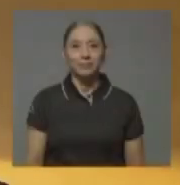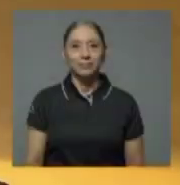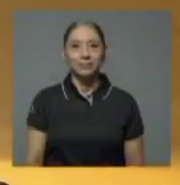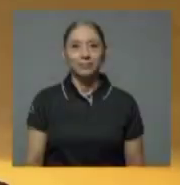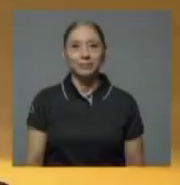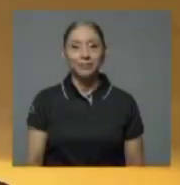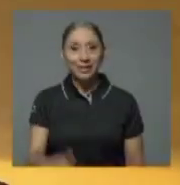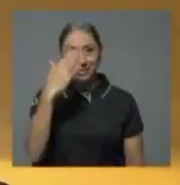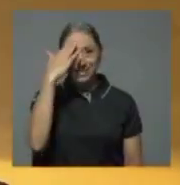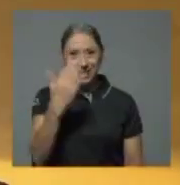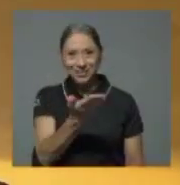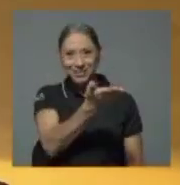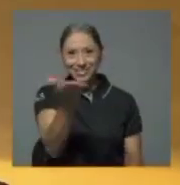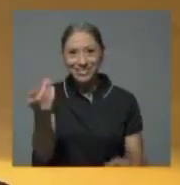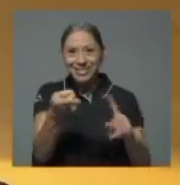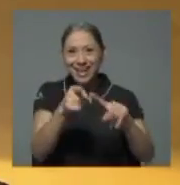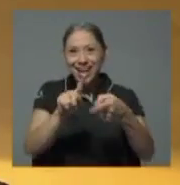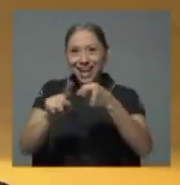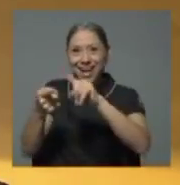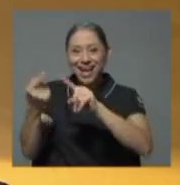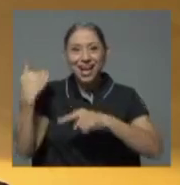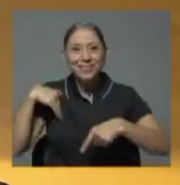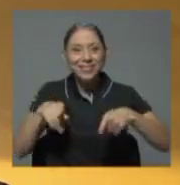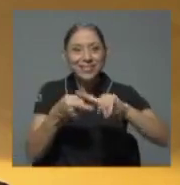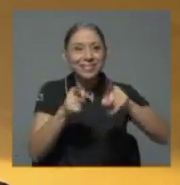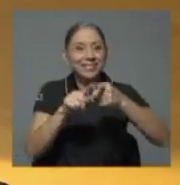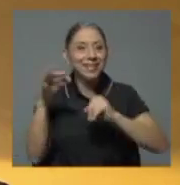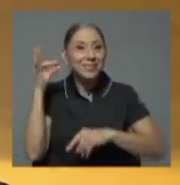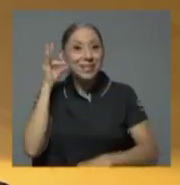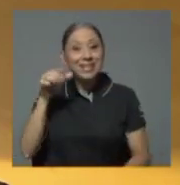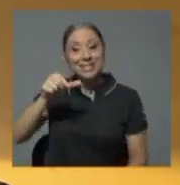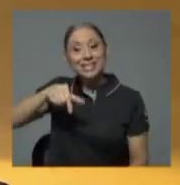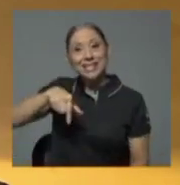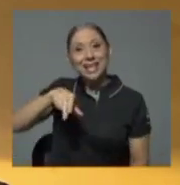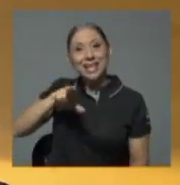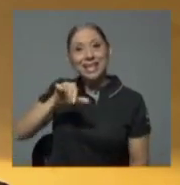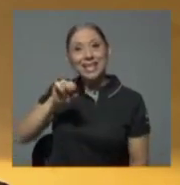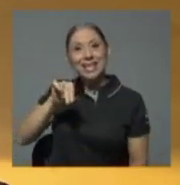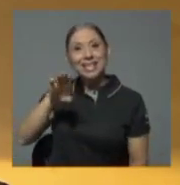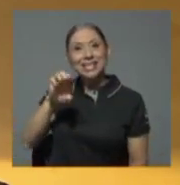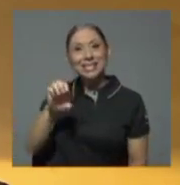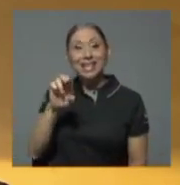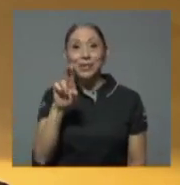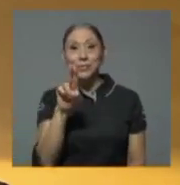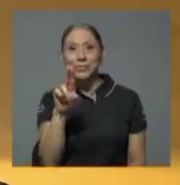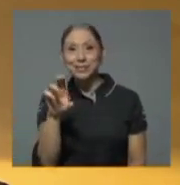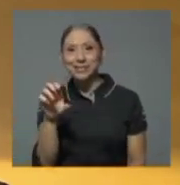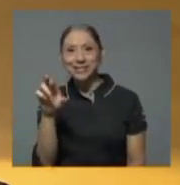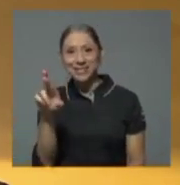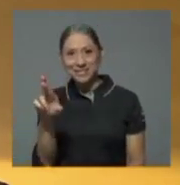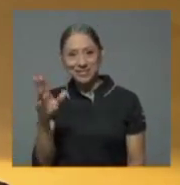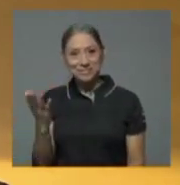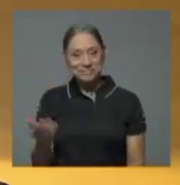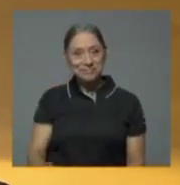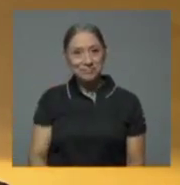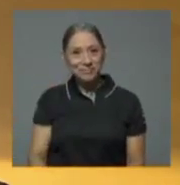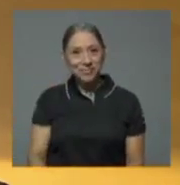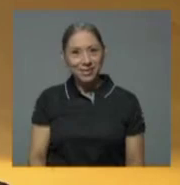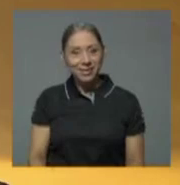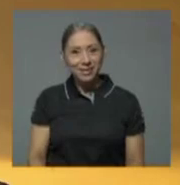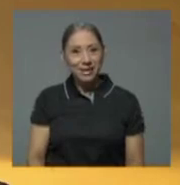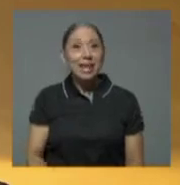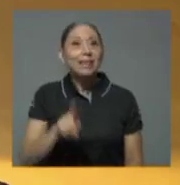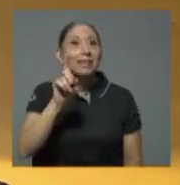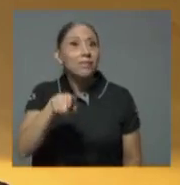Los saludamos, amigas y amigos de 15 UCR, y tenemos